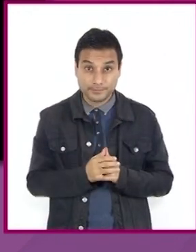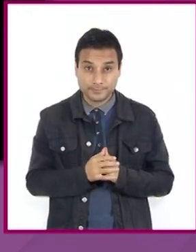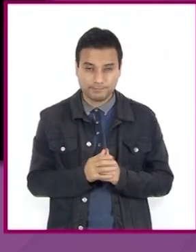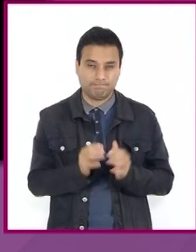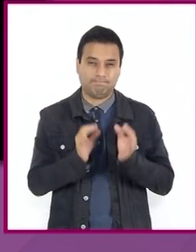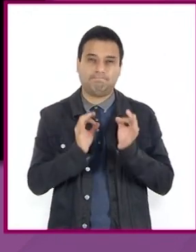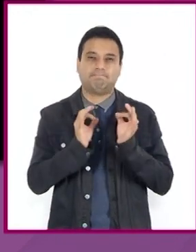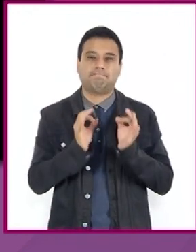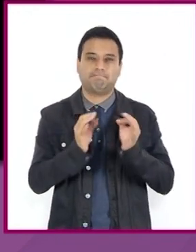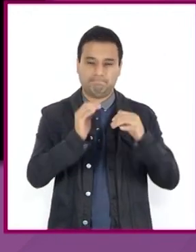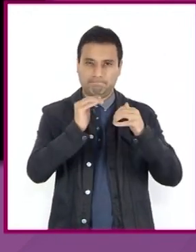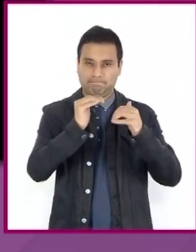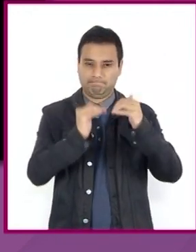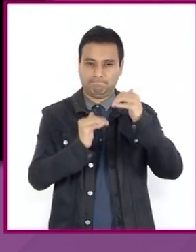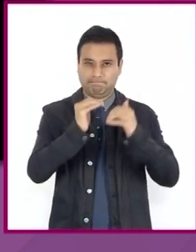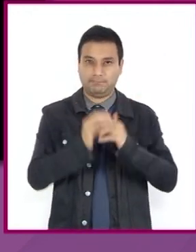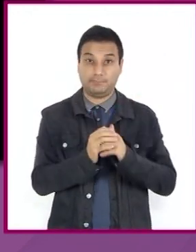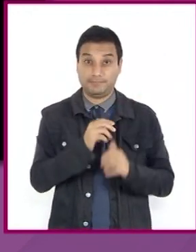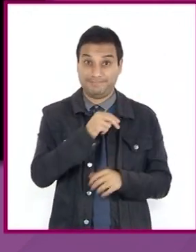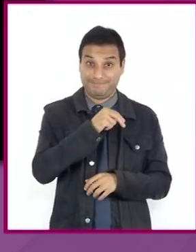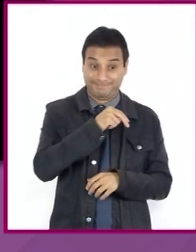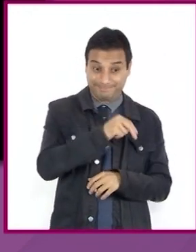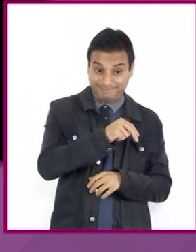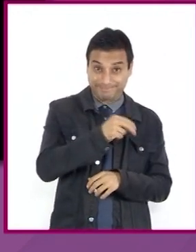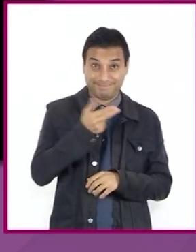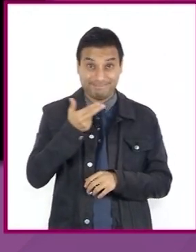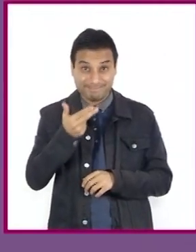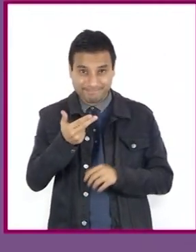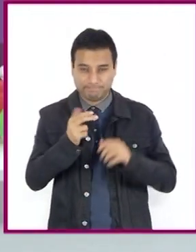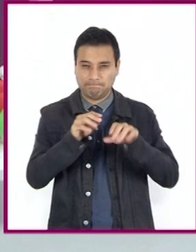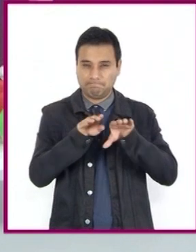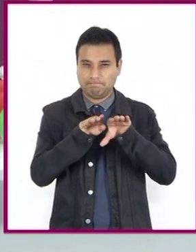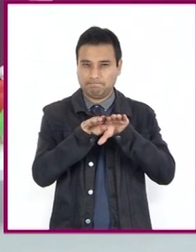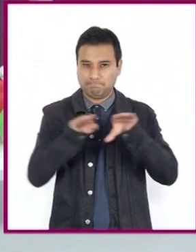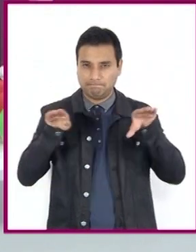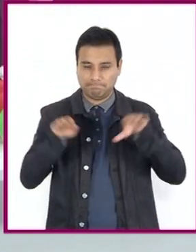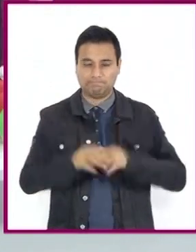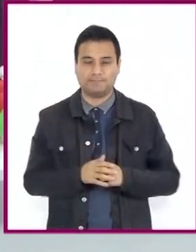queda balanceado tanto el nitrógeno como el hidrógeno.